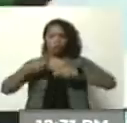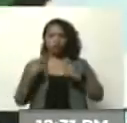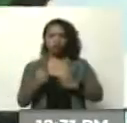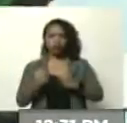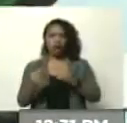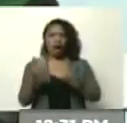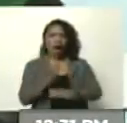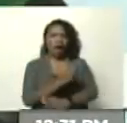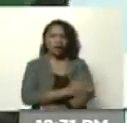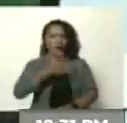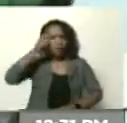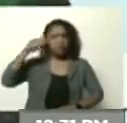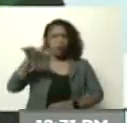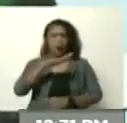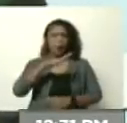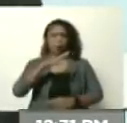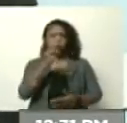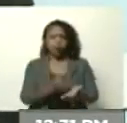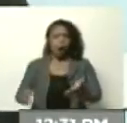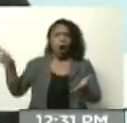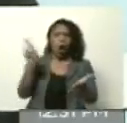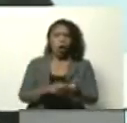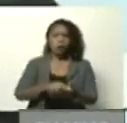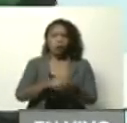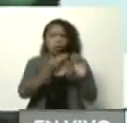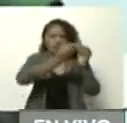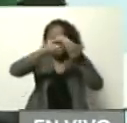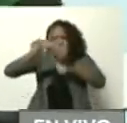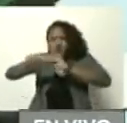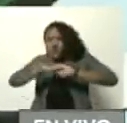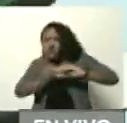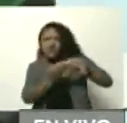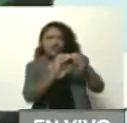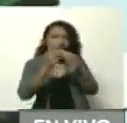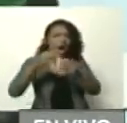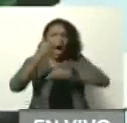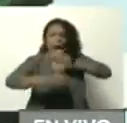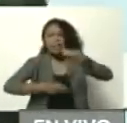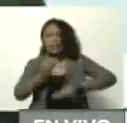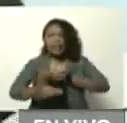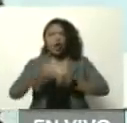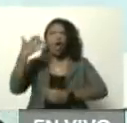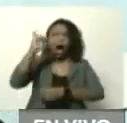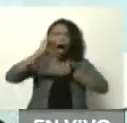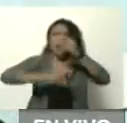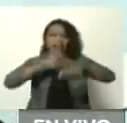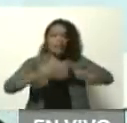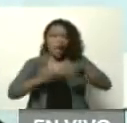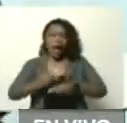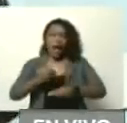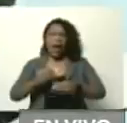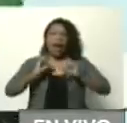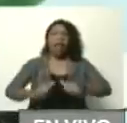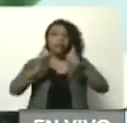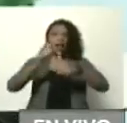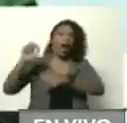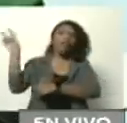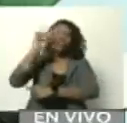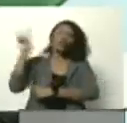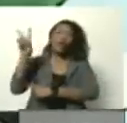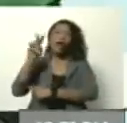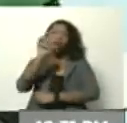ante tu pueblo rectificando lo que hay que rectificar y hacer lo que hay que hacer y le dice a Venezuela